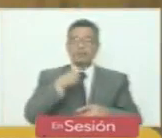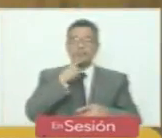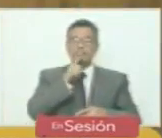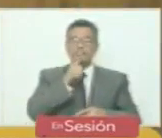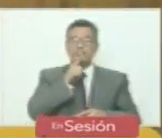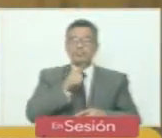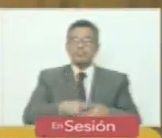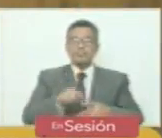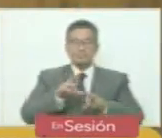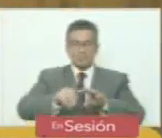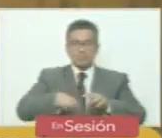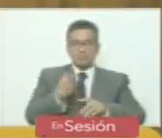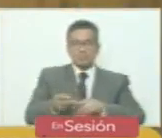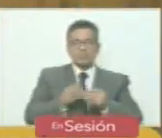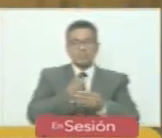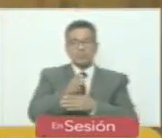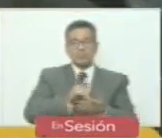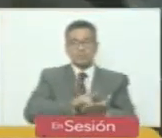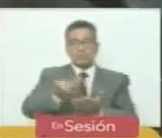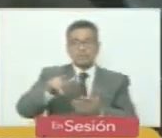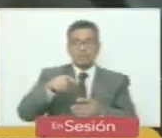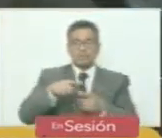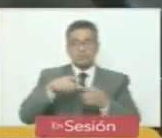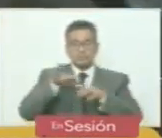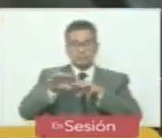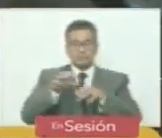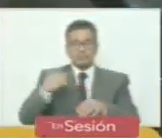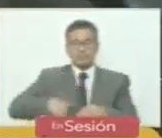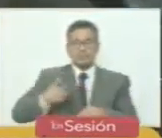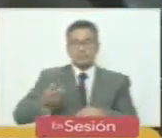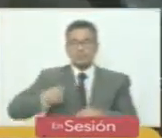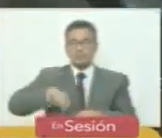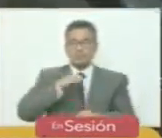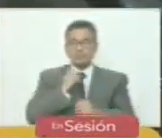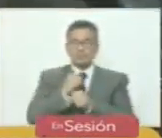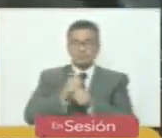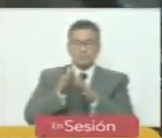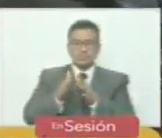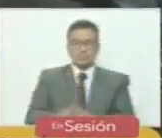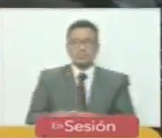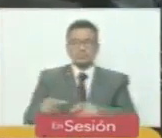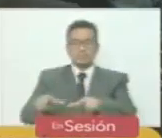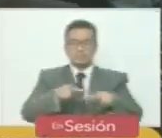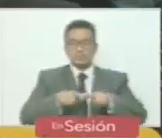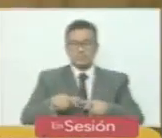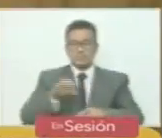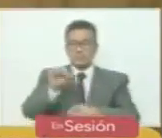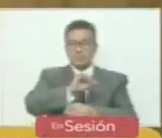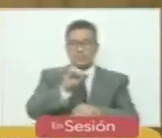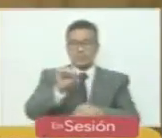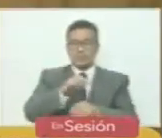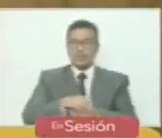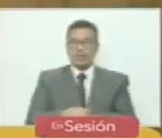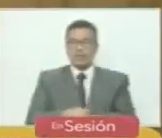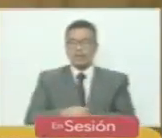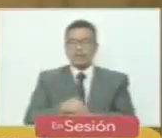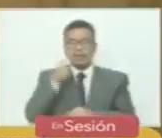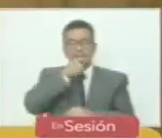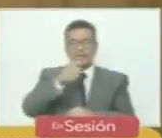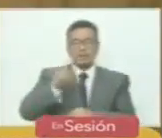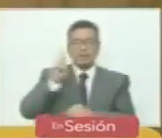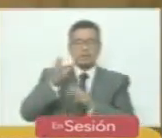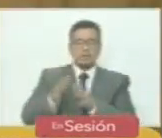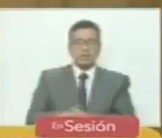mantiene imposibilitados de salir del país. En nombre de las trabajadoras y trabajadores del sector transporte y del pueblo